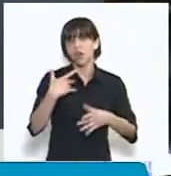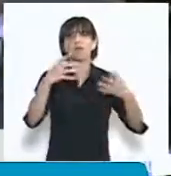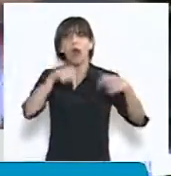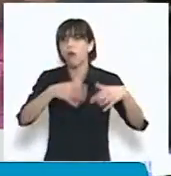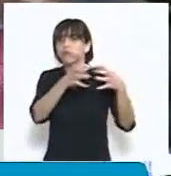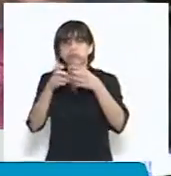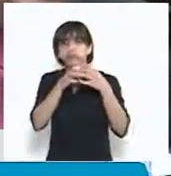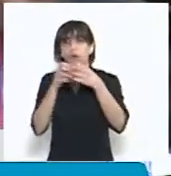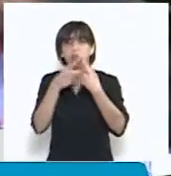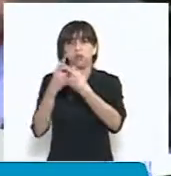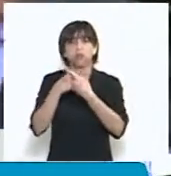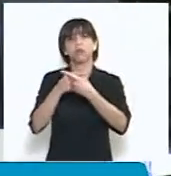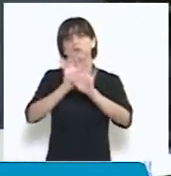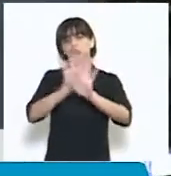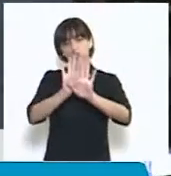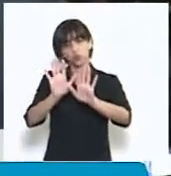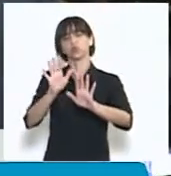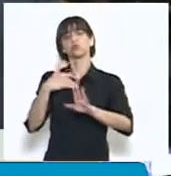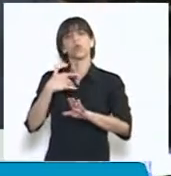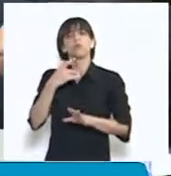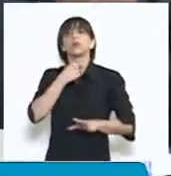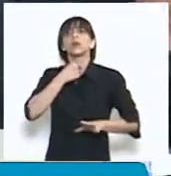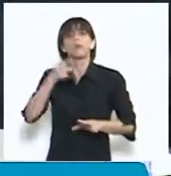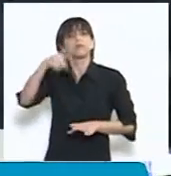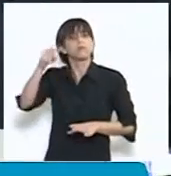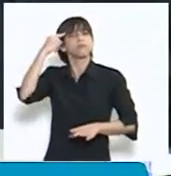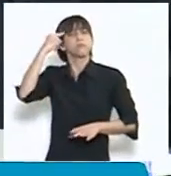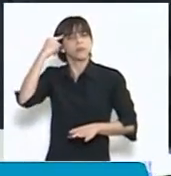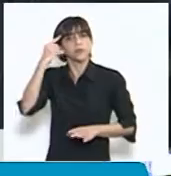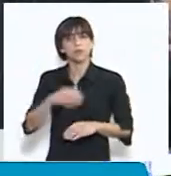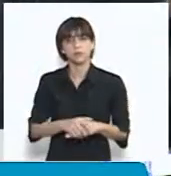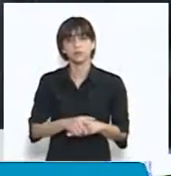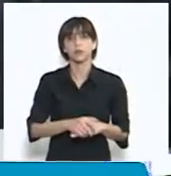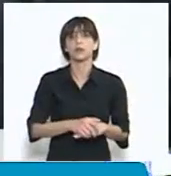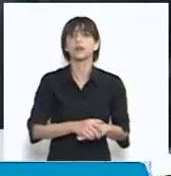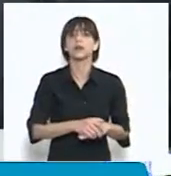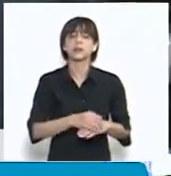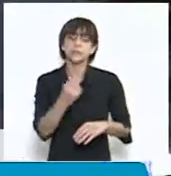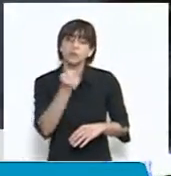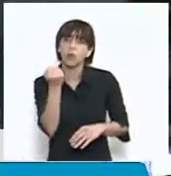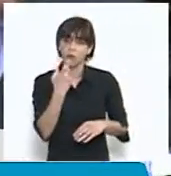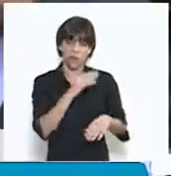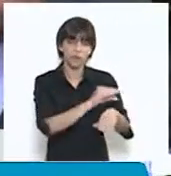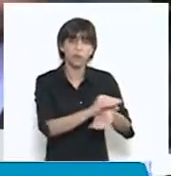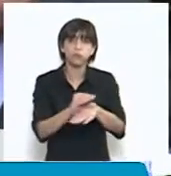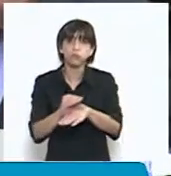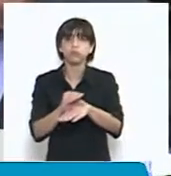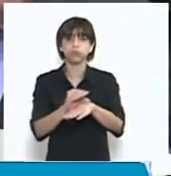pero se lo han hecho inescindible, que es vincular asignación universal con